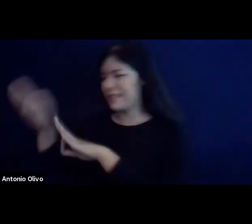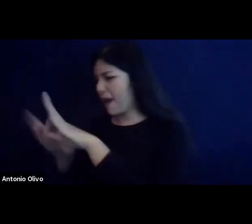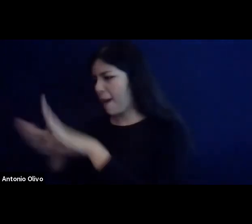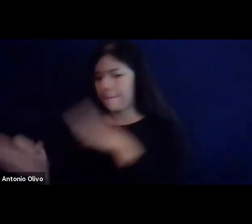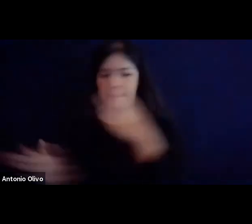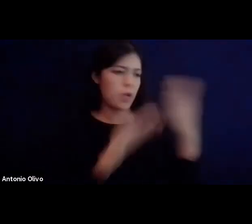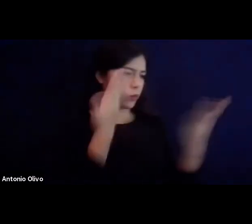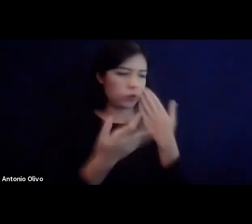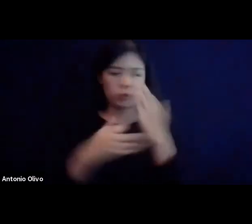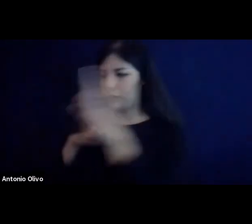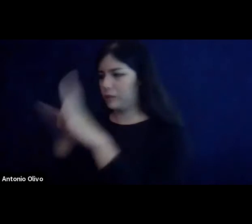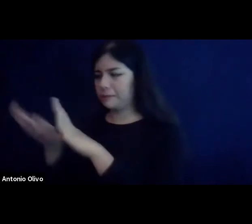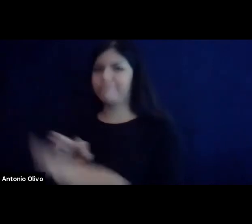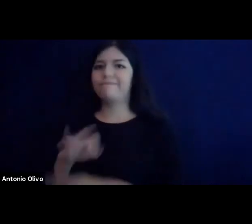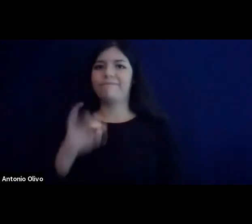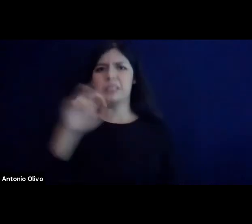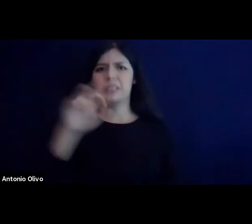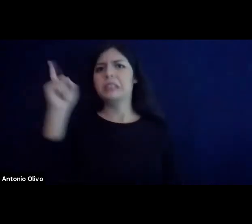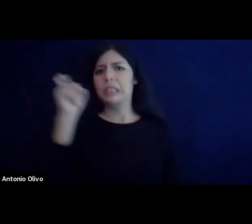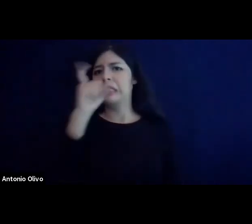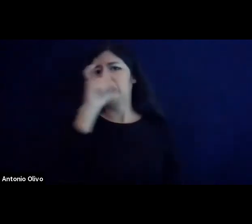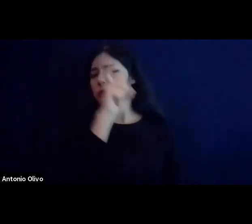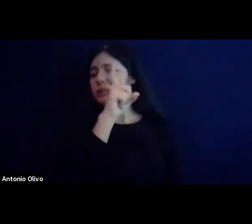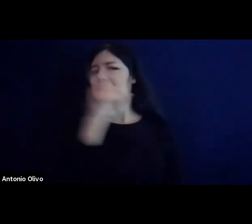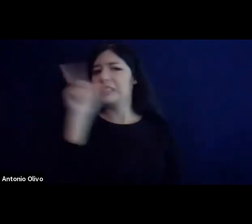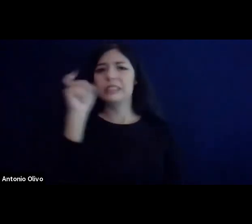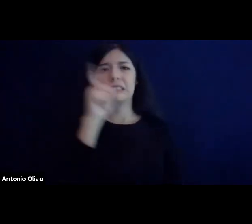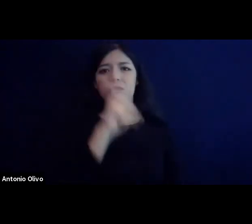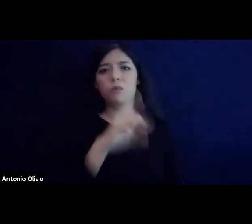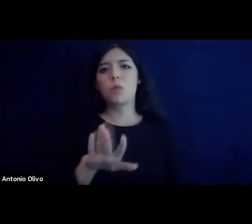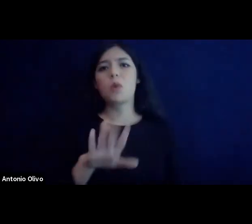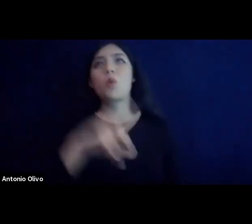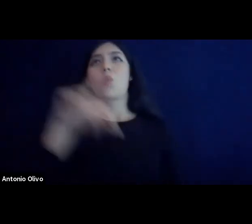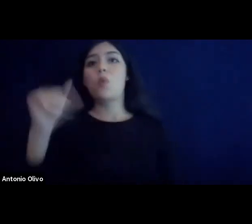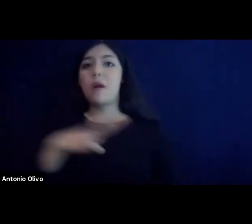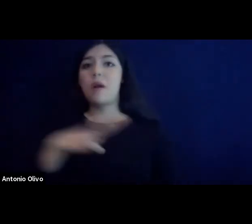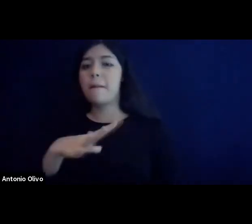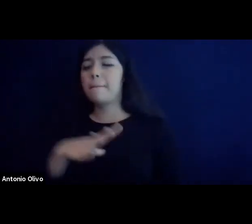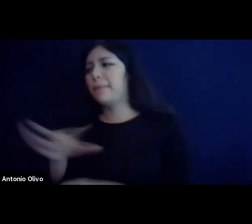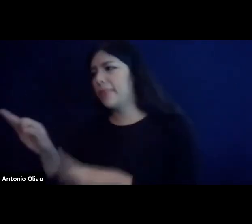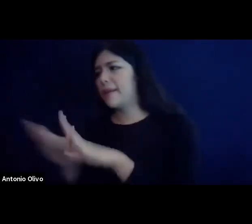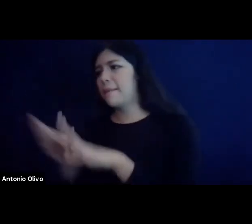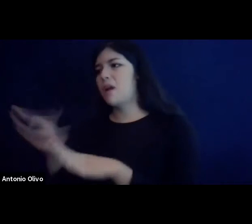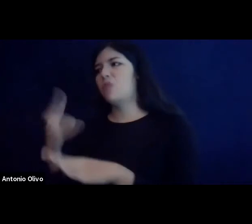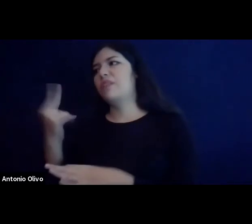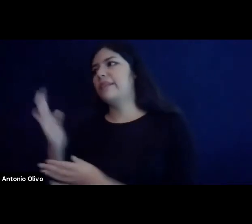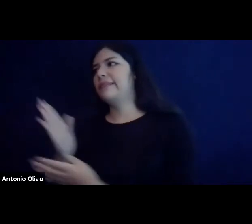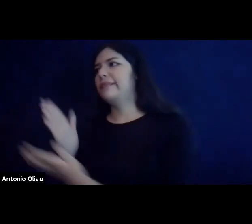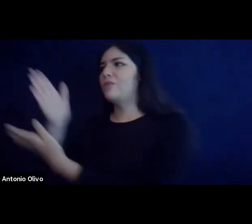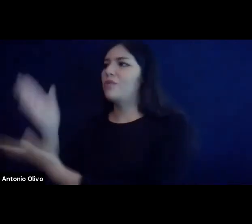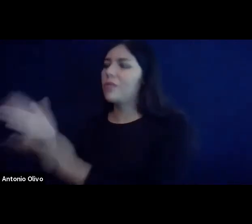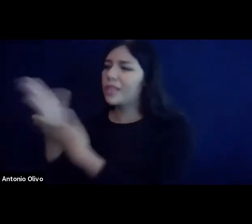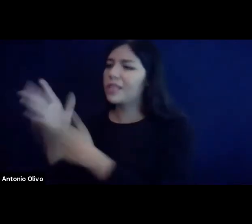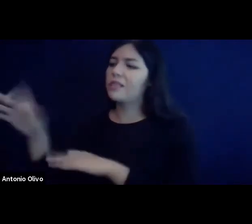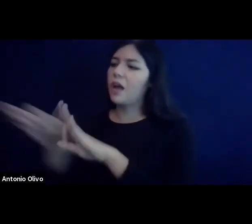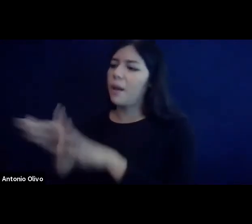últimos semestres sí que fueron muy complicados porque empecé a tener trabajo presencial, empecé a tener que presentarme